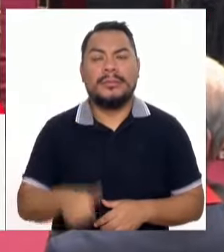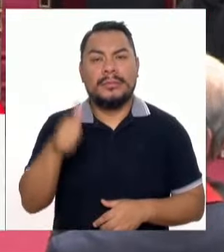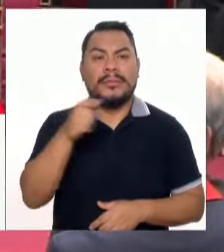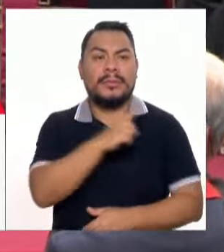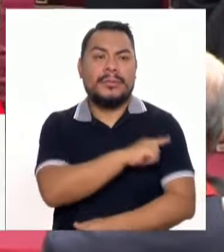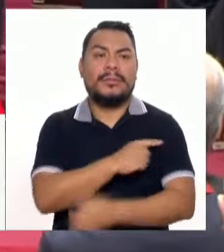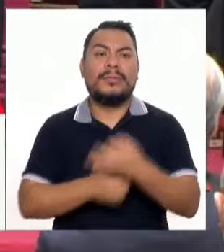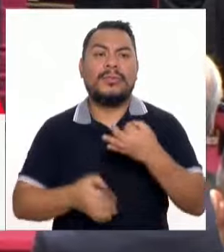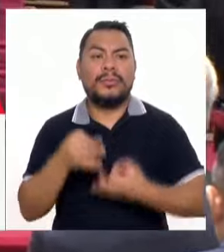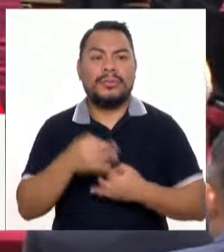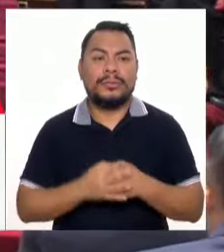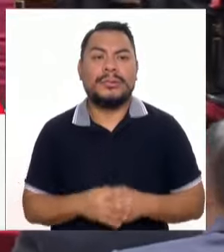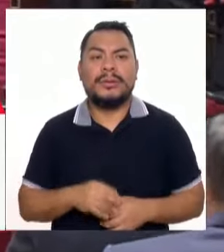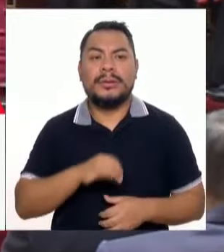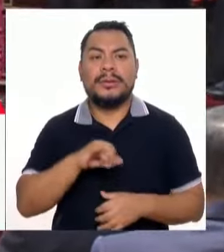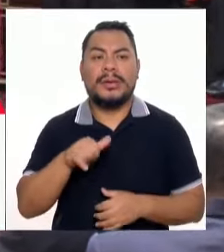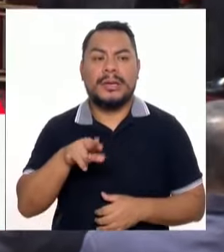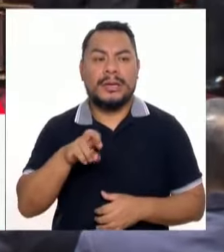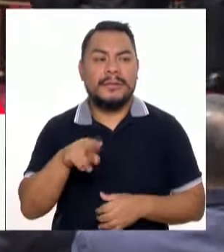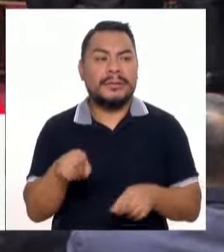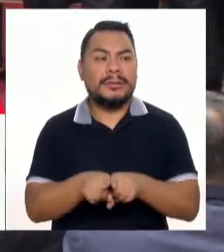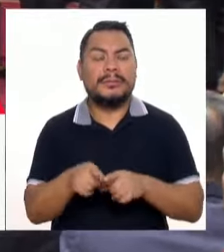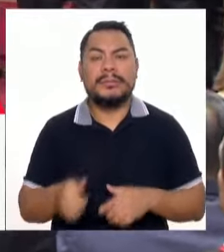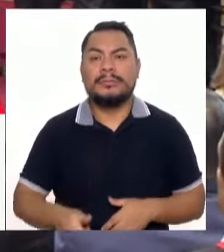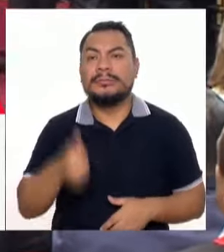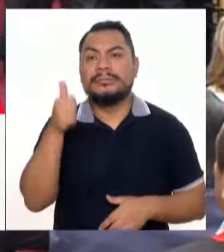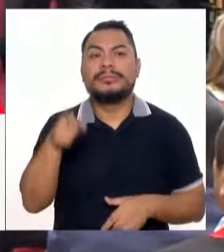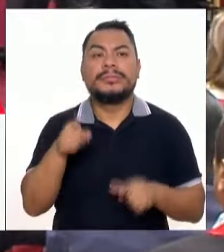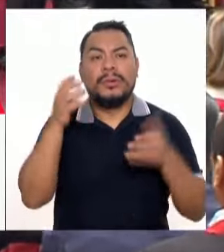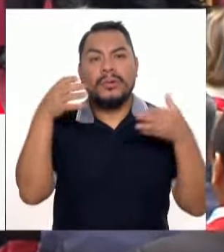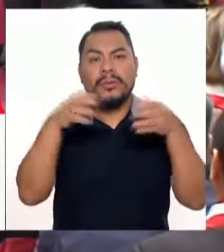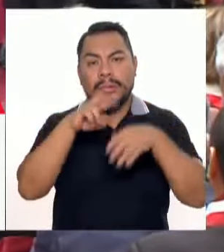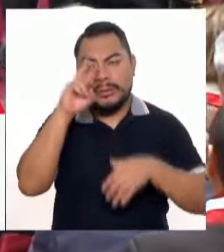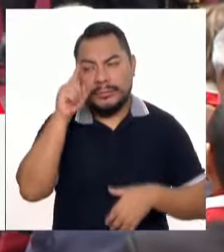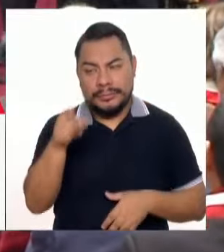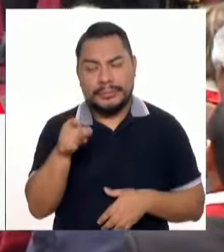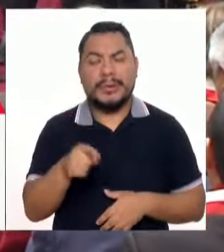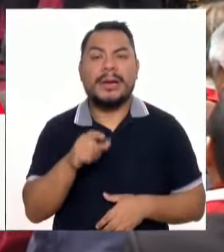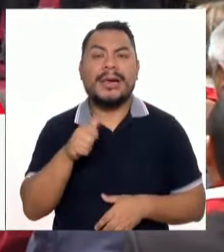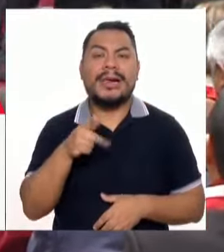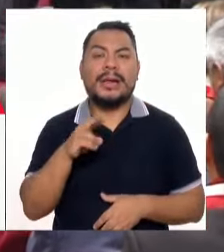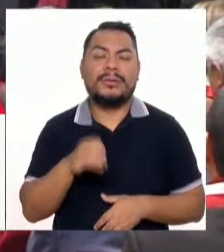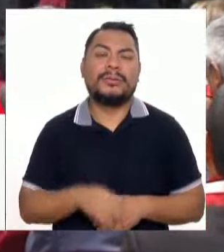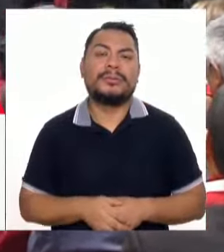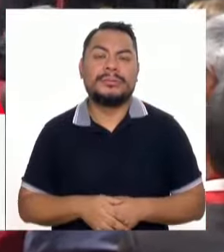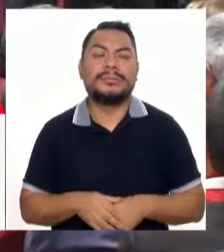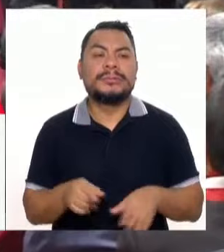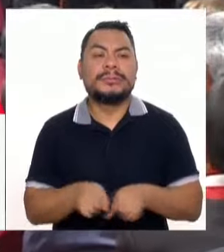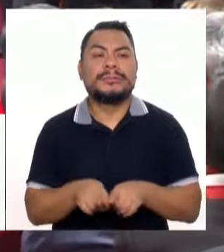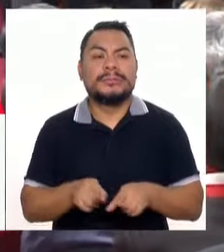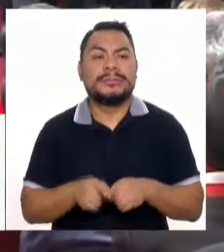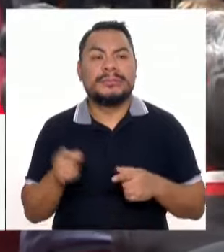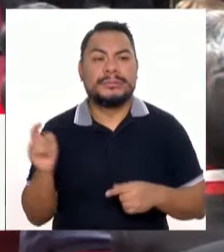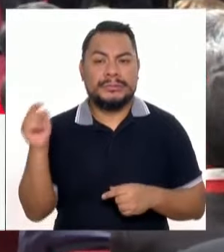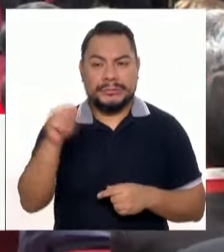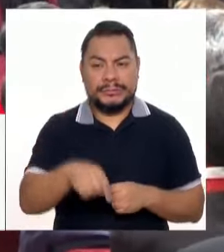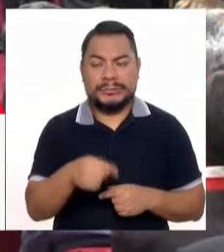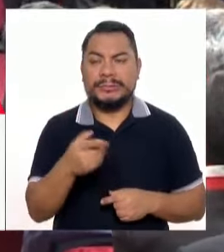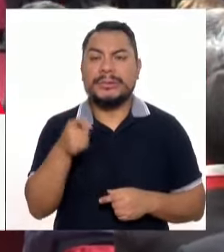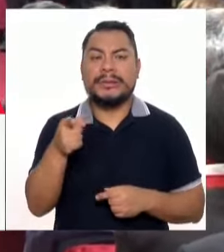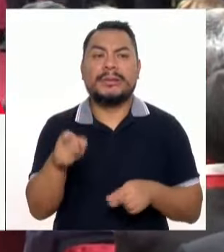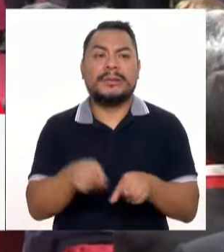del Poder Judicial, Javier Arévalo, el Presidente del Congreso de la República, Alejandro Soto, y también se encuentran